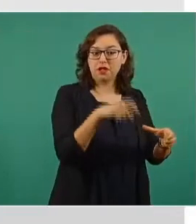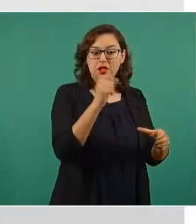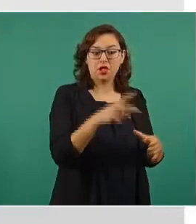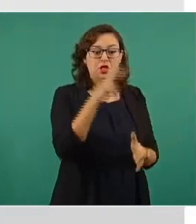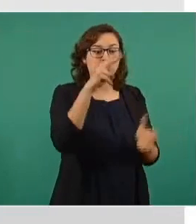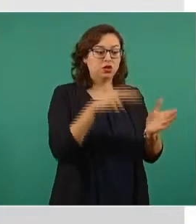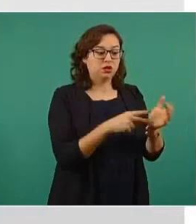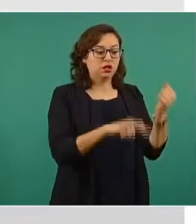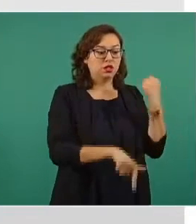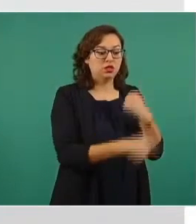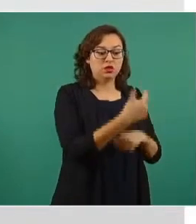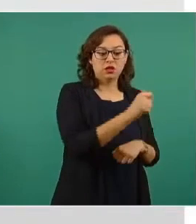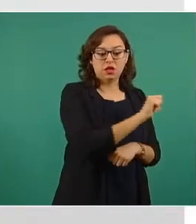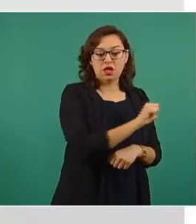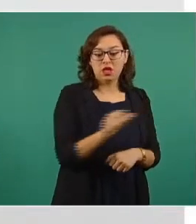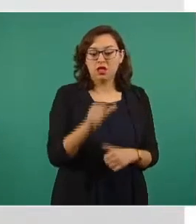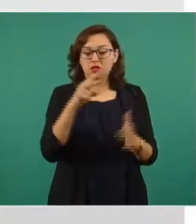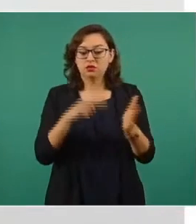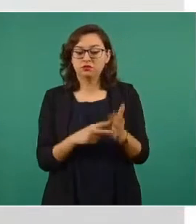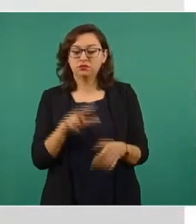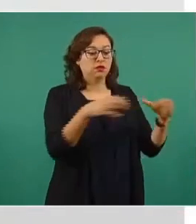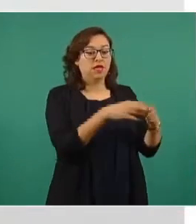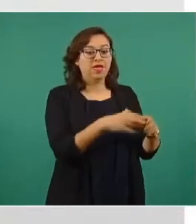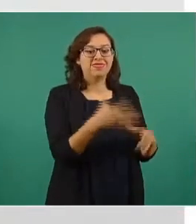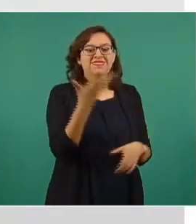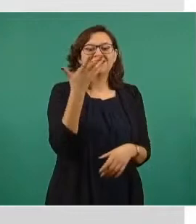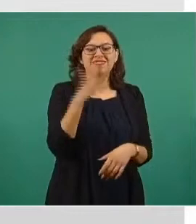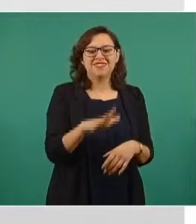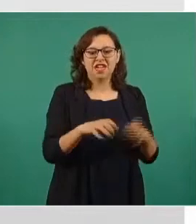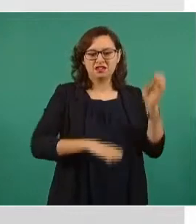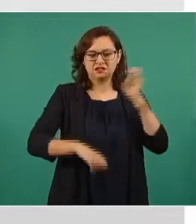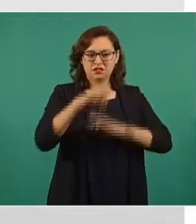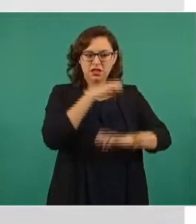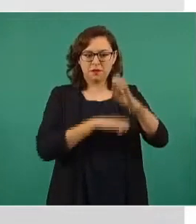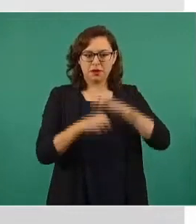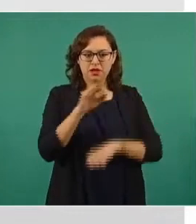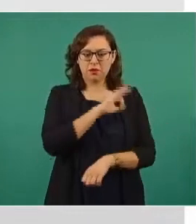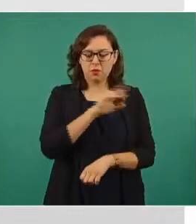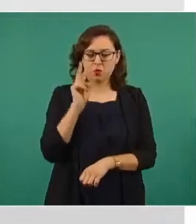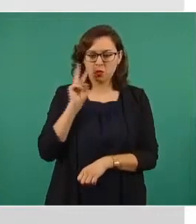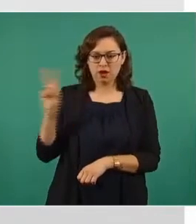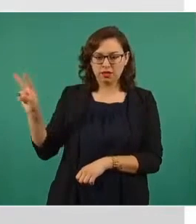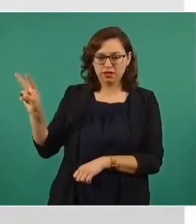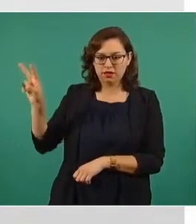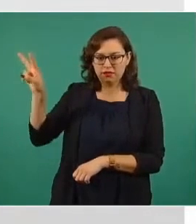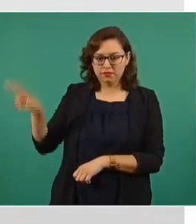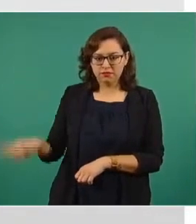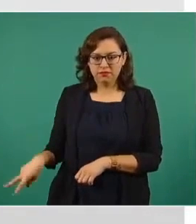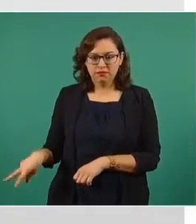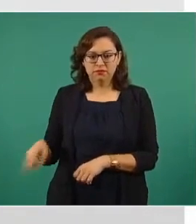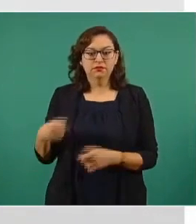a 2018, solo 10 empresas concentraron el 80%,